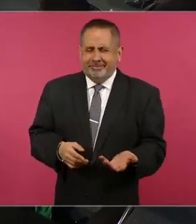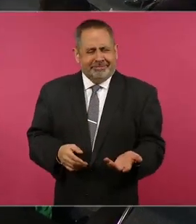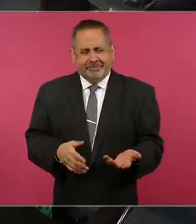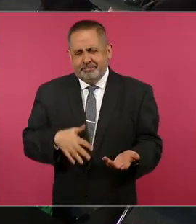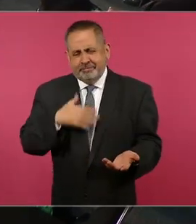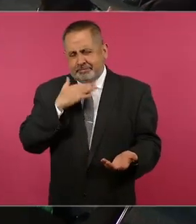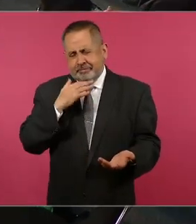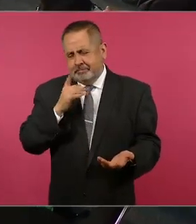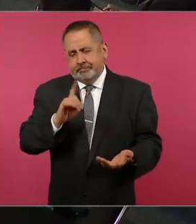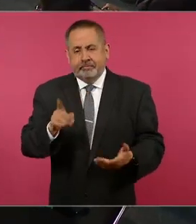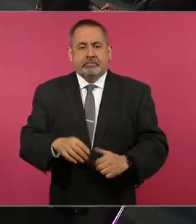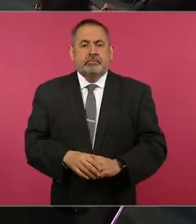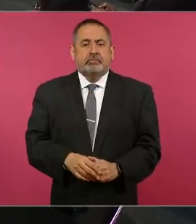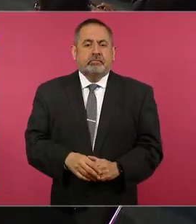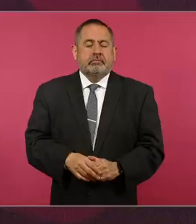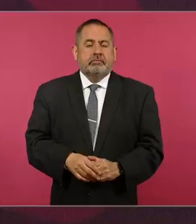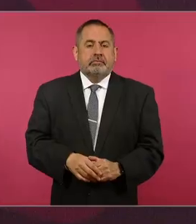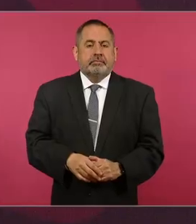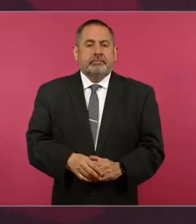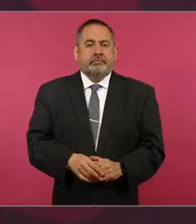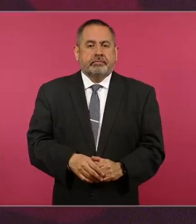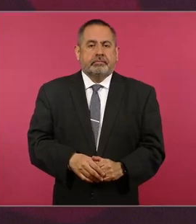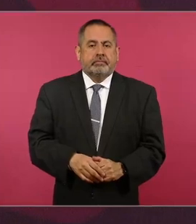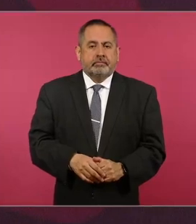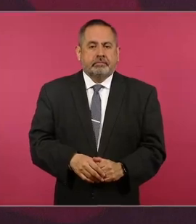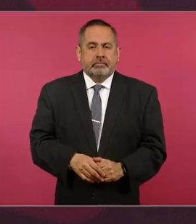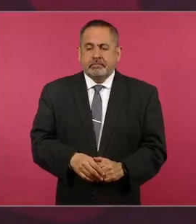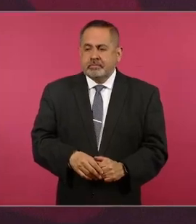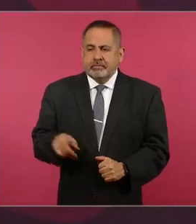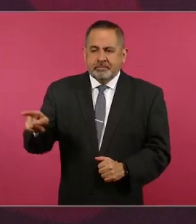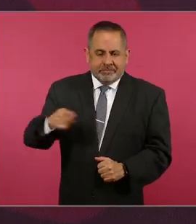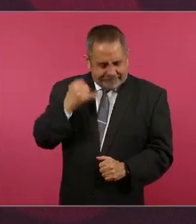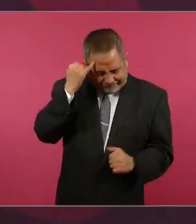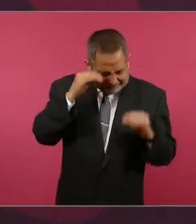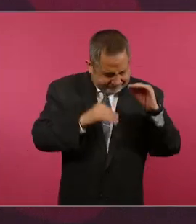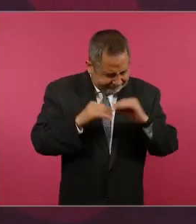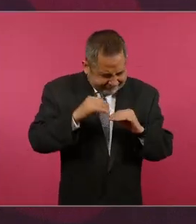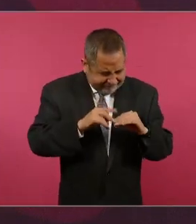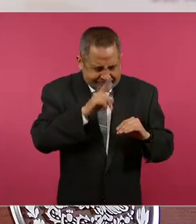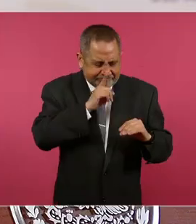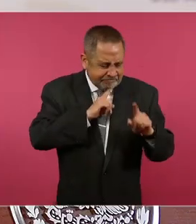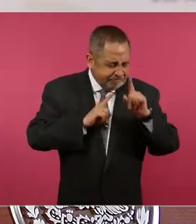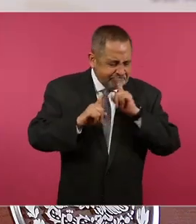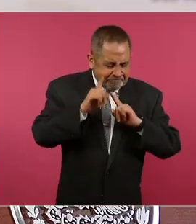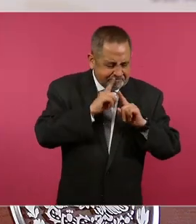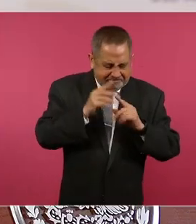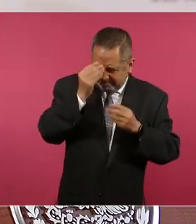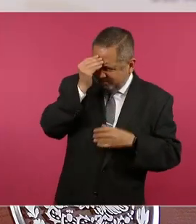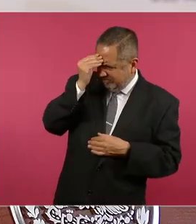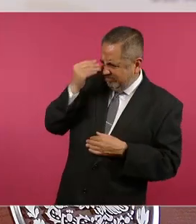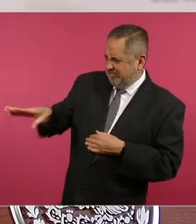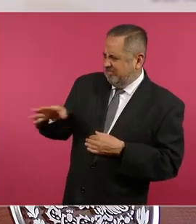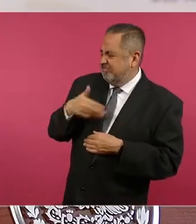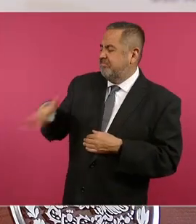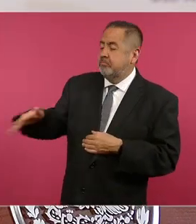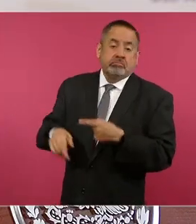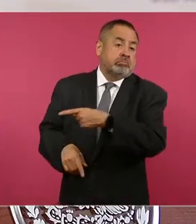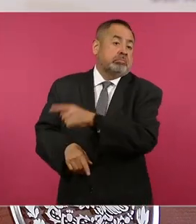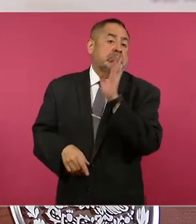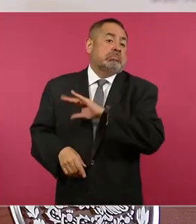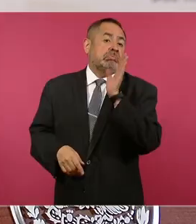como se va a difamar impunemente eso no es la política